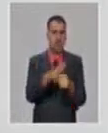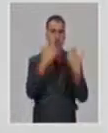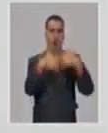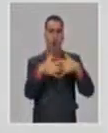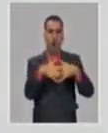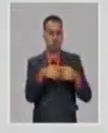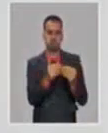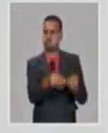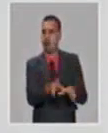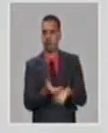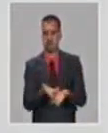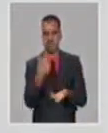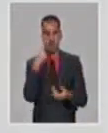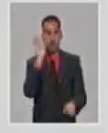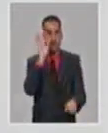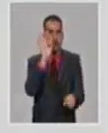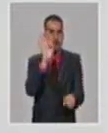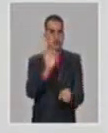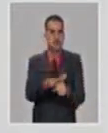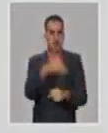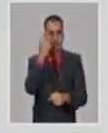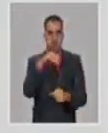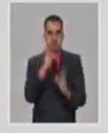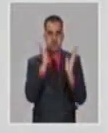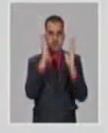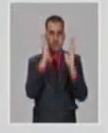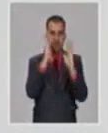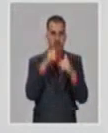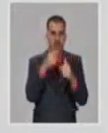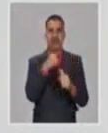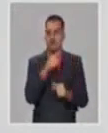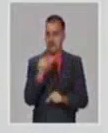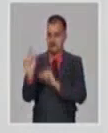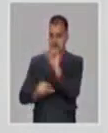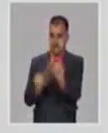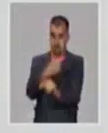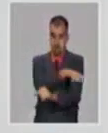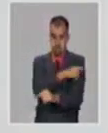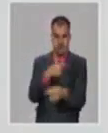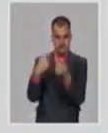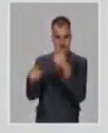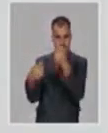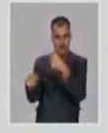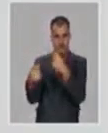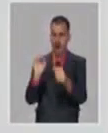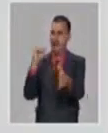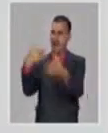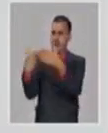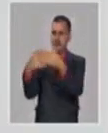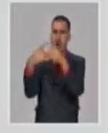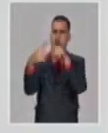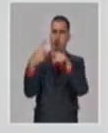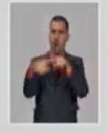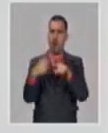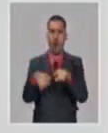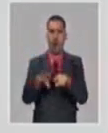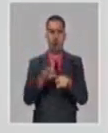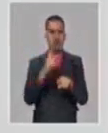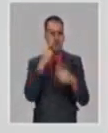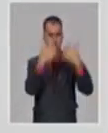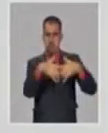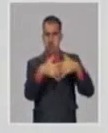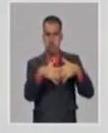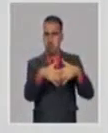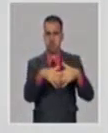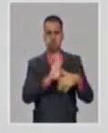que generó encarecimiento innecesario entre el productor directo y el cliente final. Un grupo de nuestras empresas abandonaron la producción,